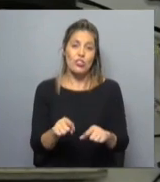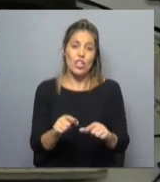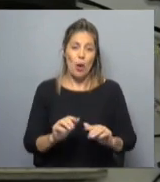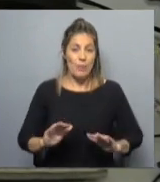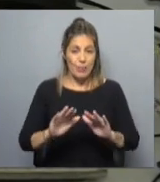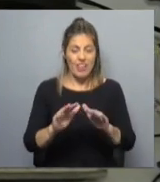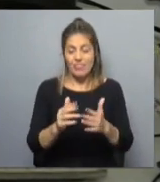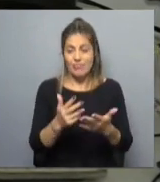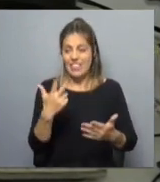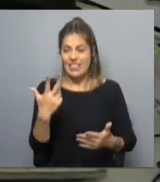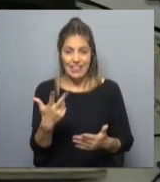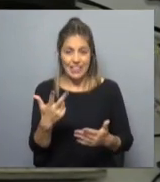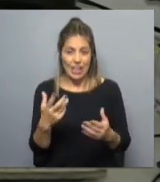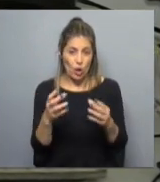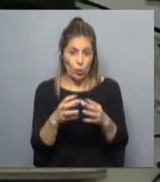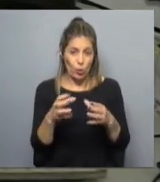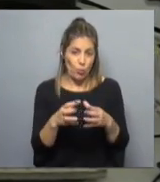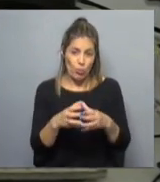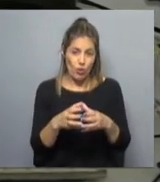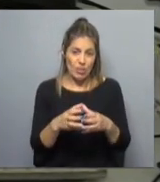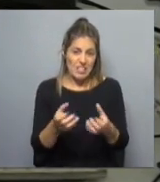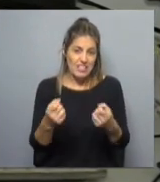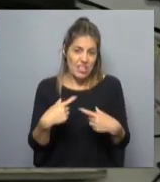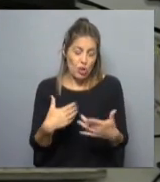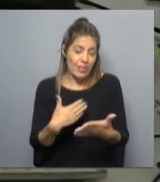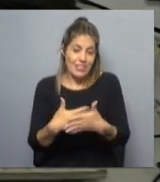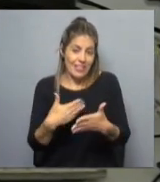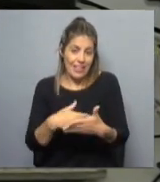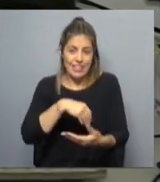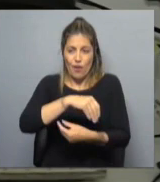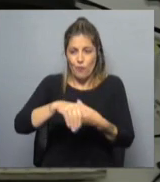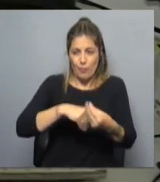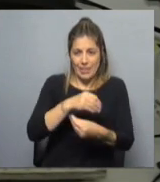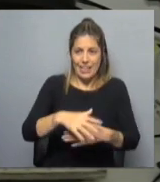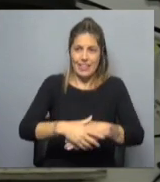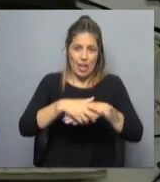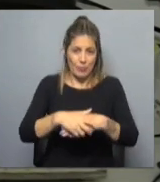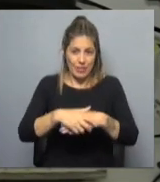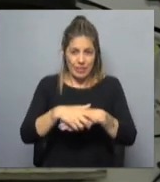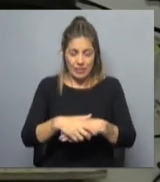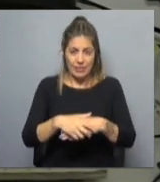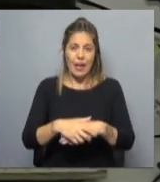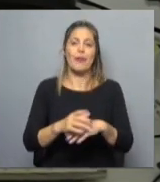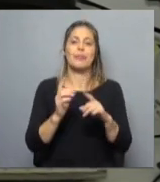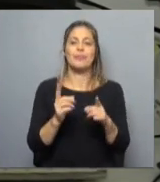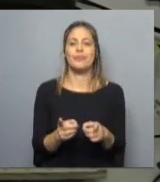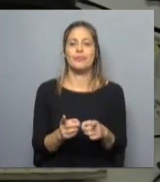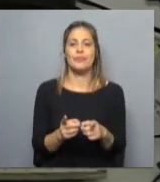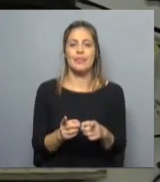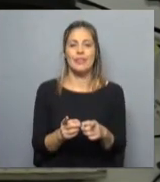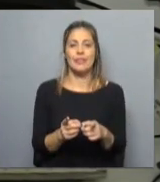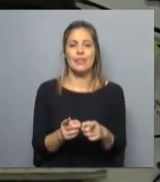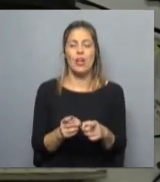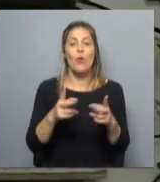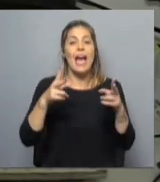este trío fue como una cosa que se dio de nuestra cercanía familiar y de amistad. Y también